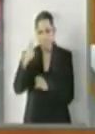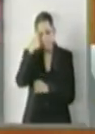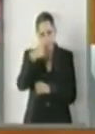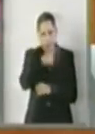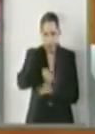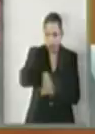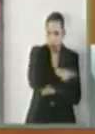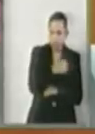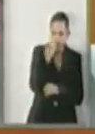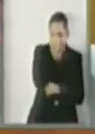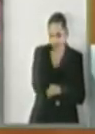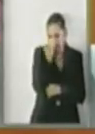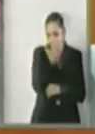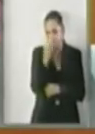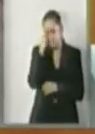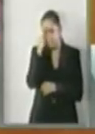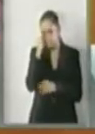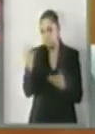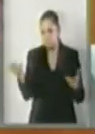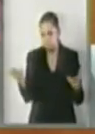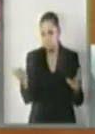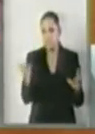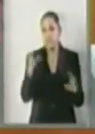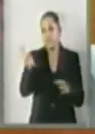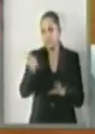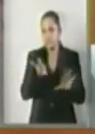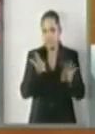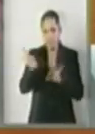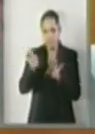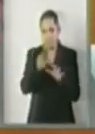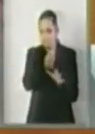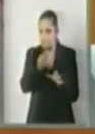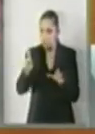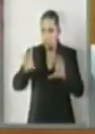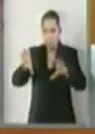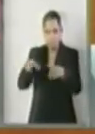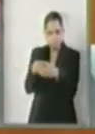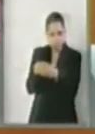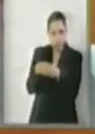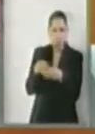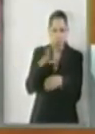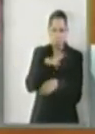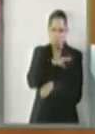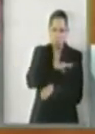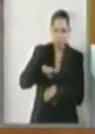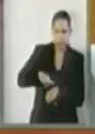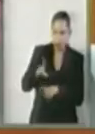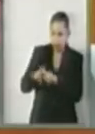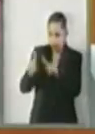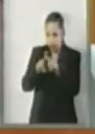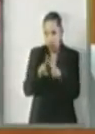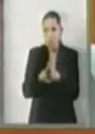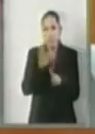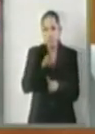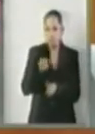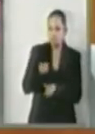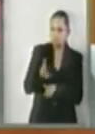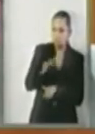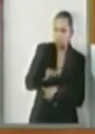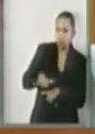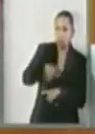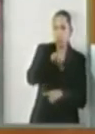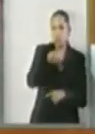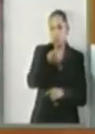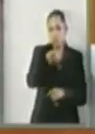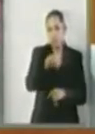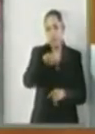evalúe la pertinencia de incorporar, con base en los criterios técnicos, a la zona metropolitana de Laja Bajío, a